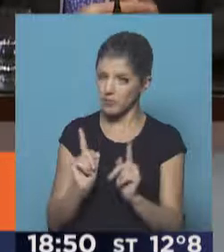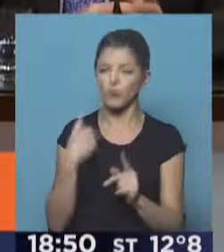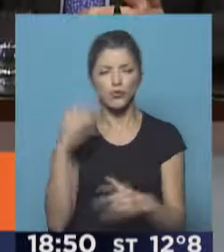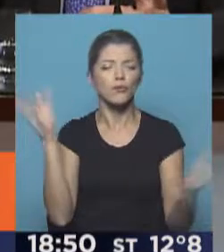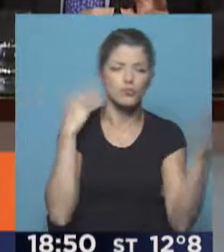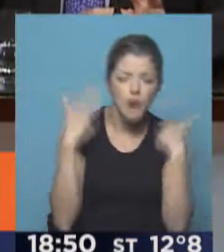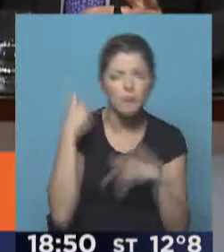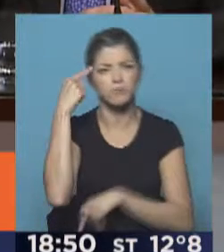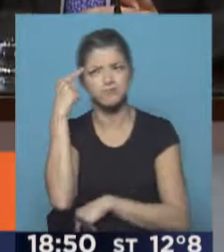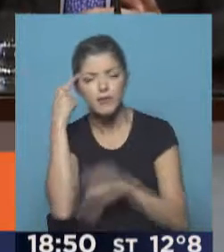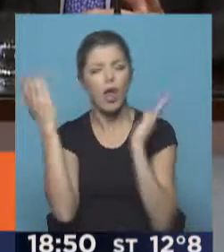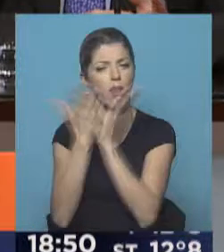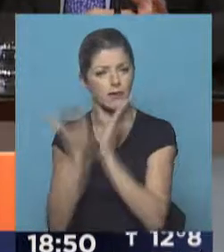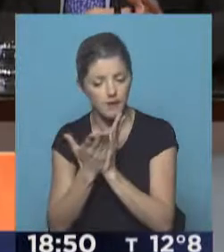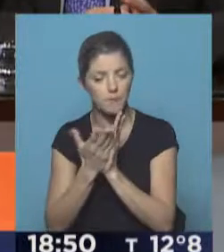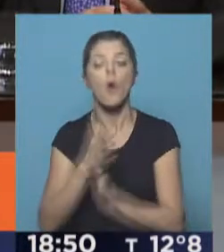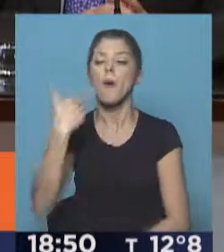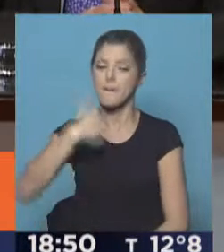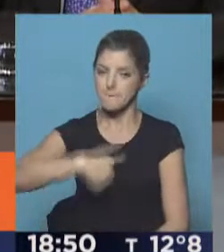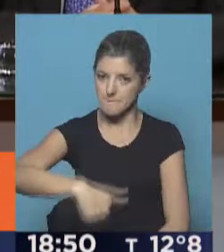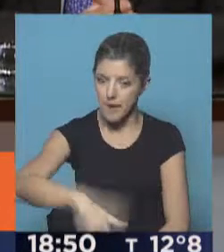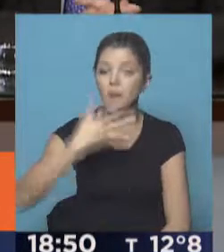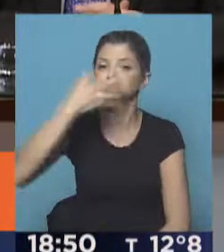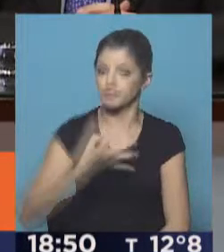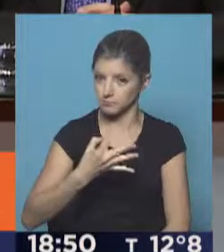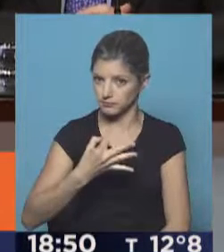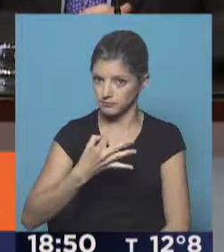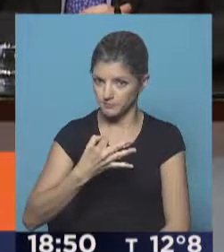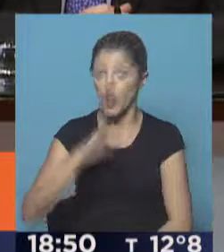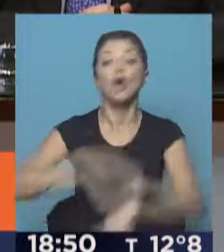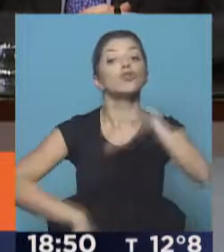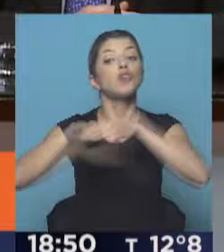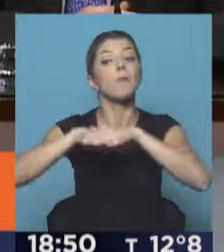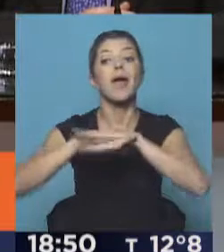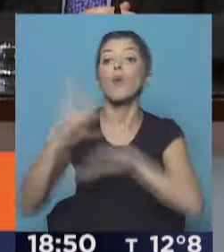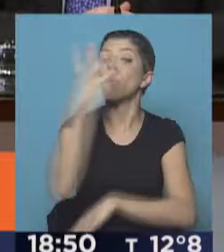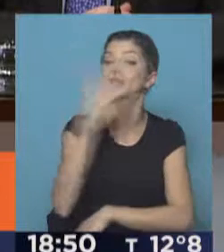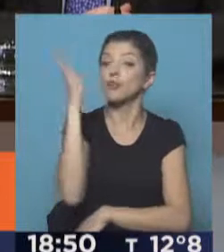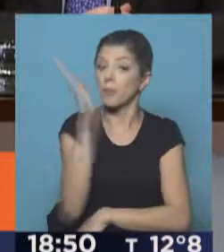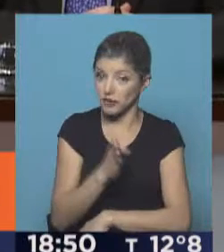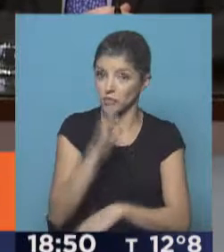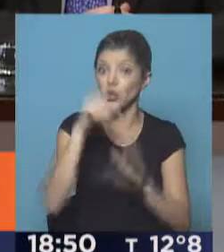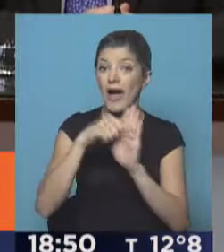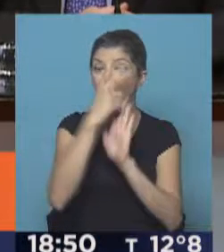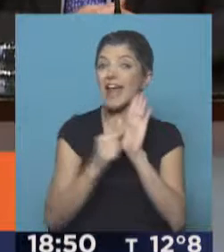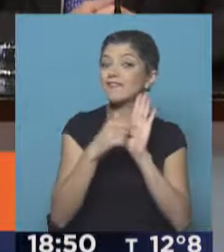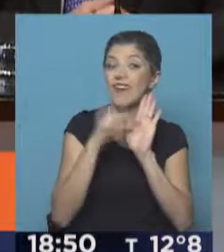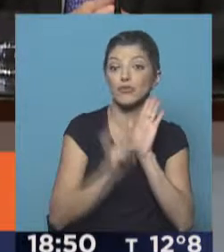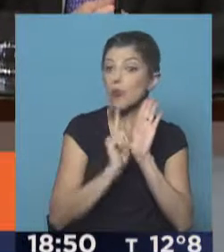a plantear una resolución que genere un tope de 400%, ya no a la tarifa, sino a la